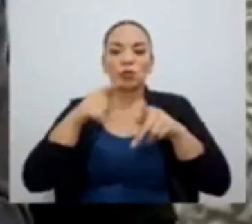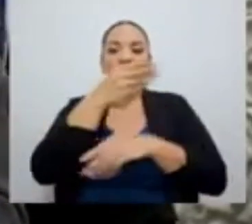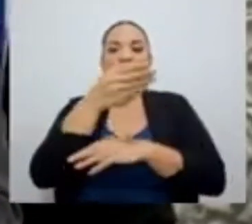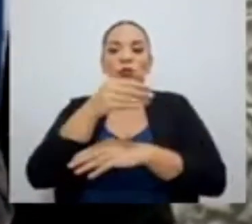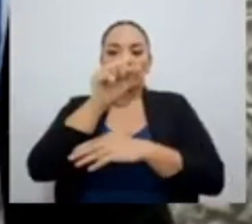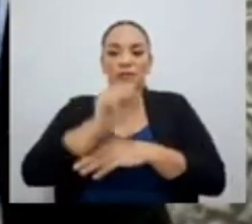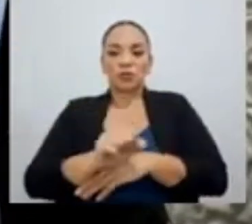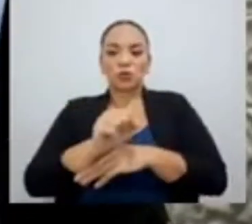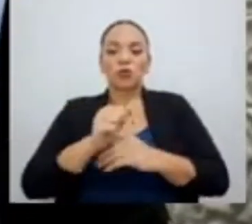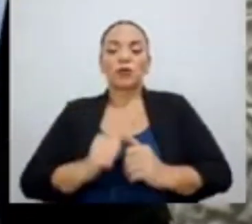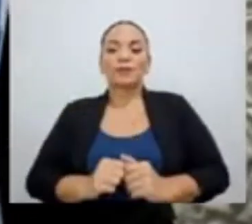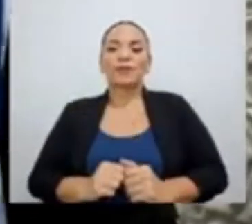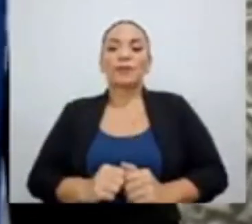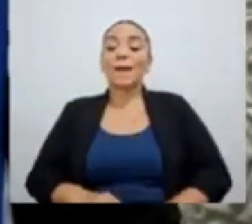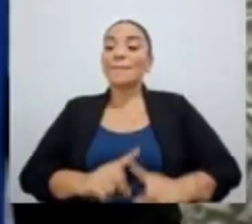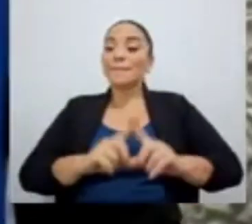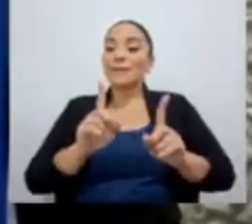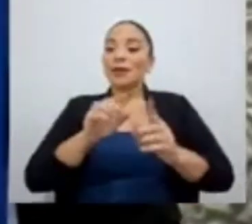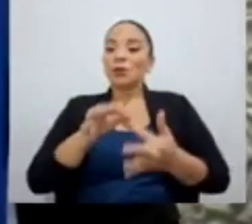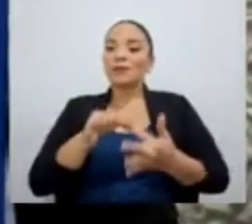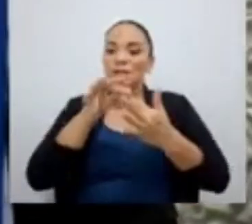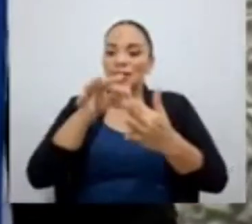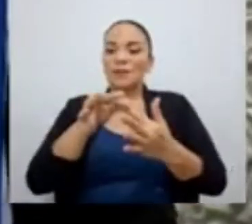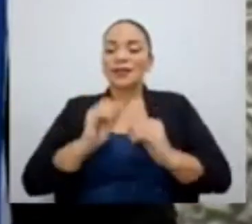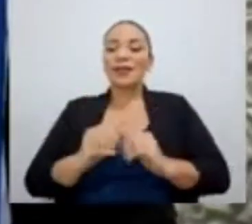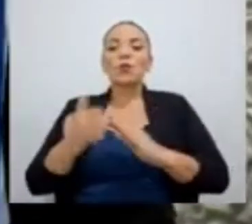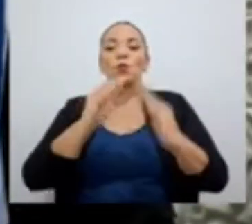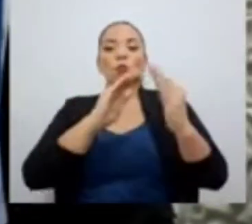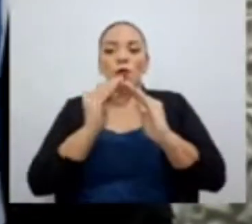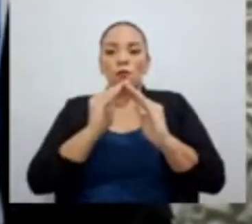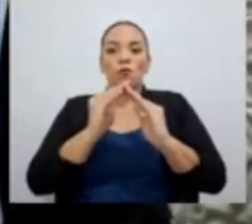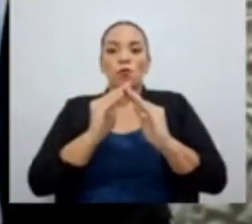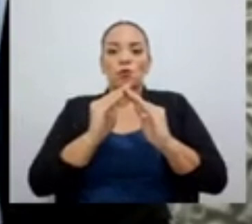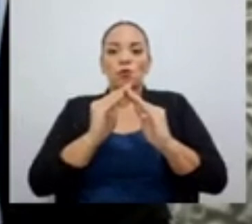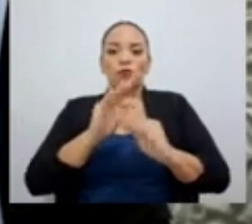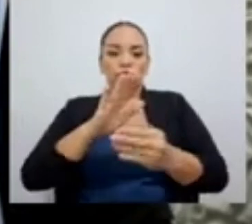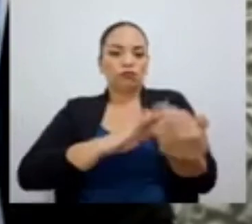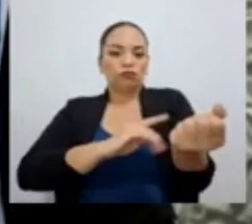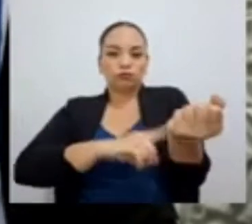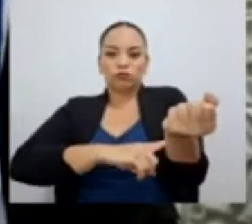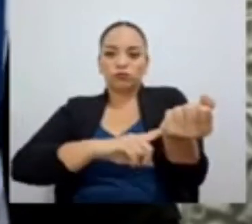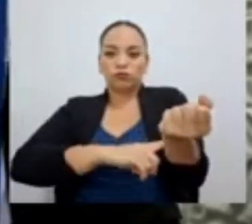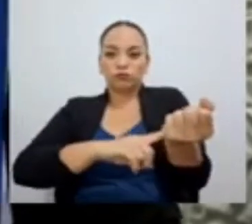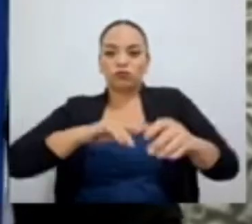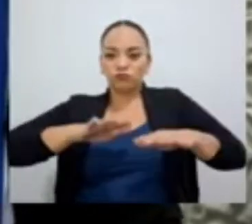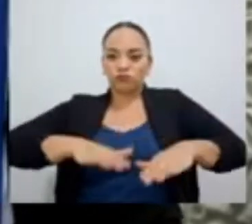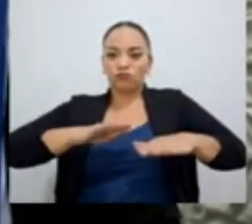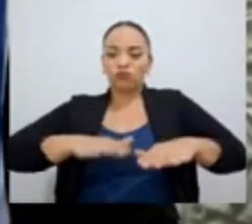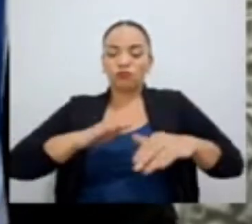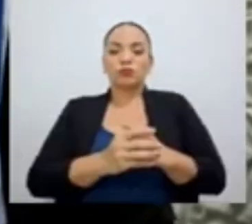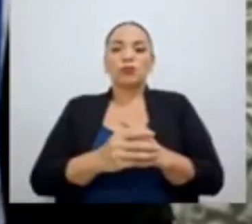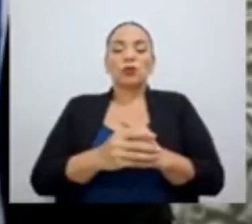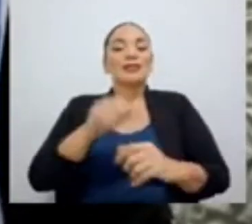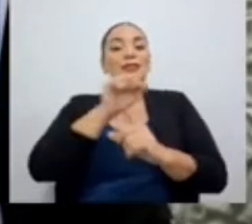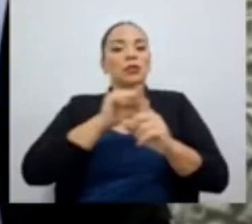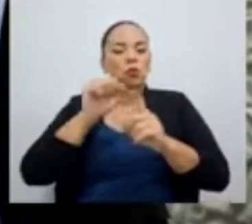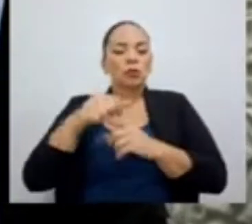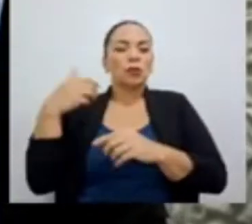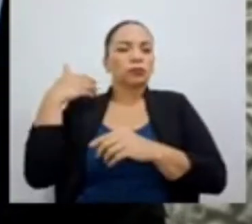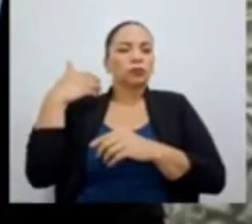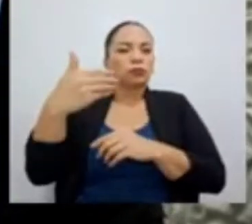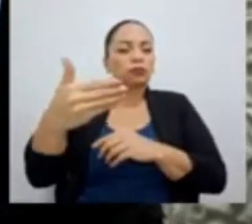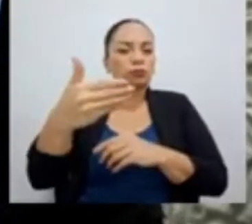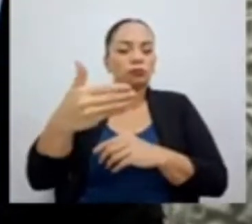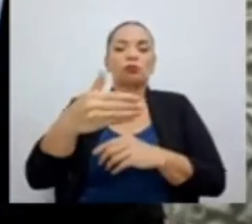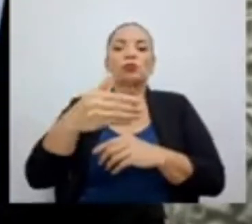sur, pero particularmente de los pueblos autóctonos, que veían una situación bastante complicada